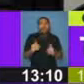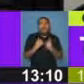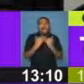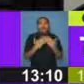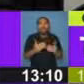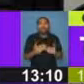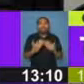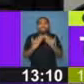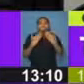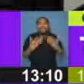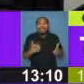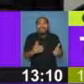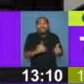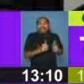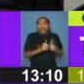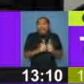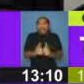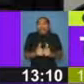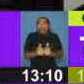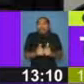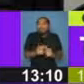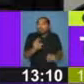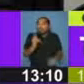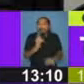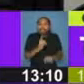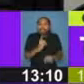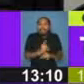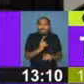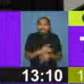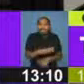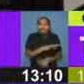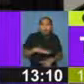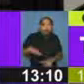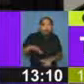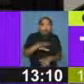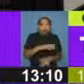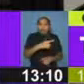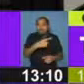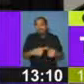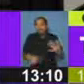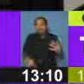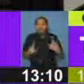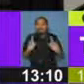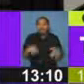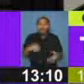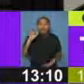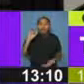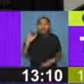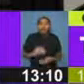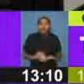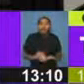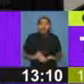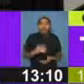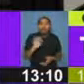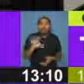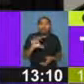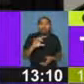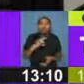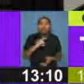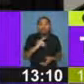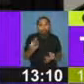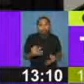eh en todo lugar y en todo momento diputados provinciales que están presentes también Muchísimas gracias por por la presencia